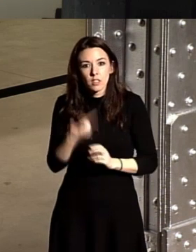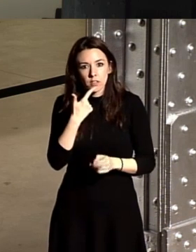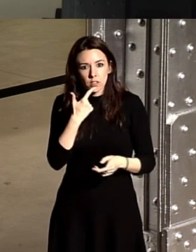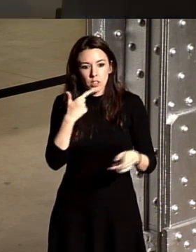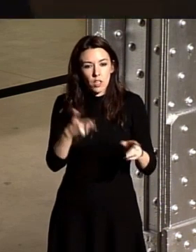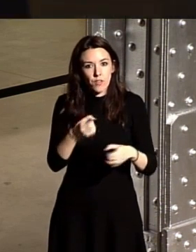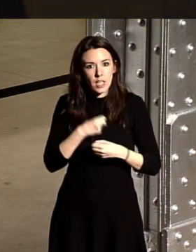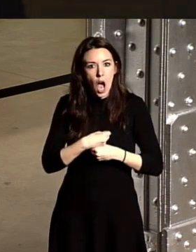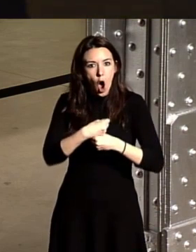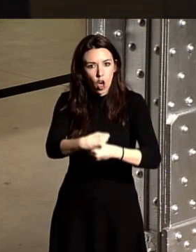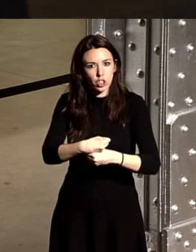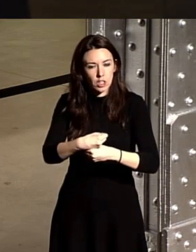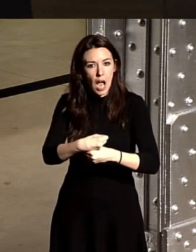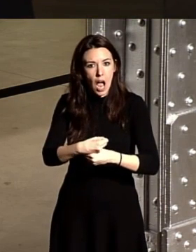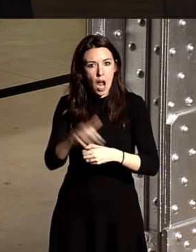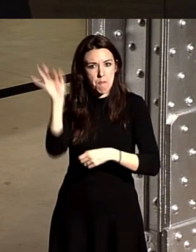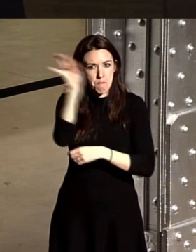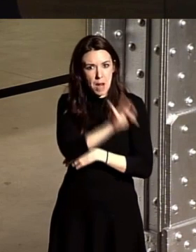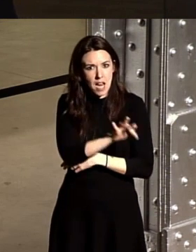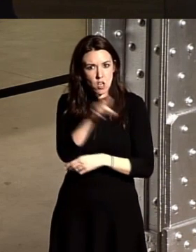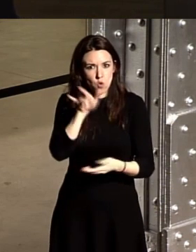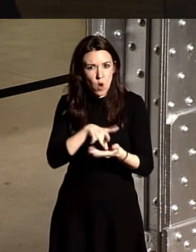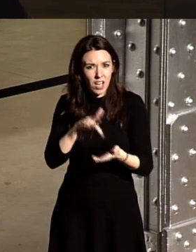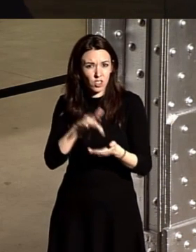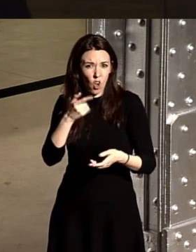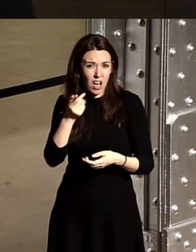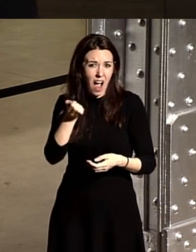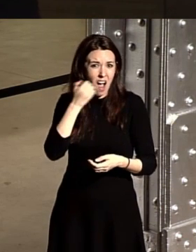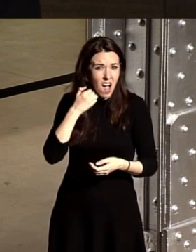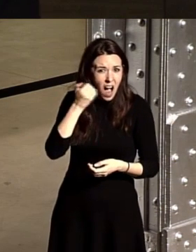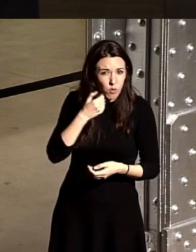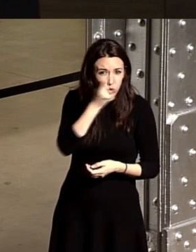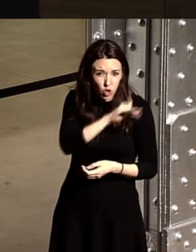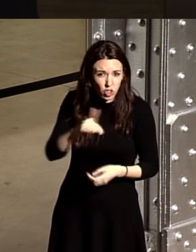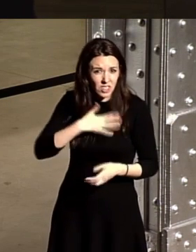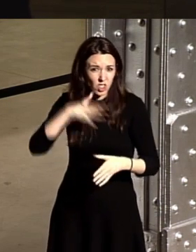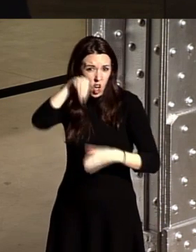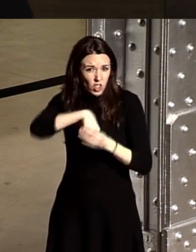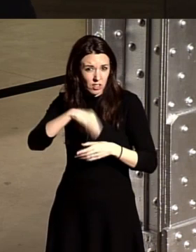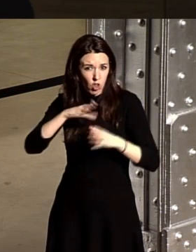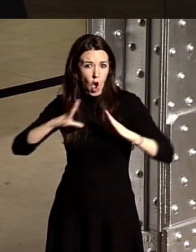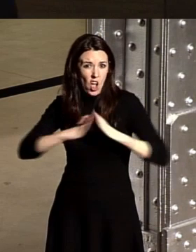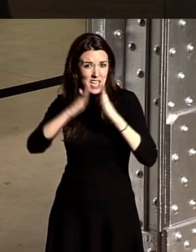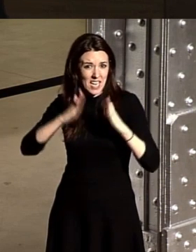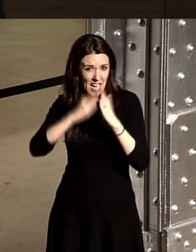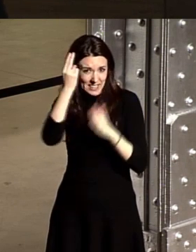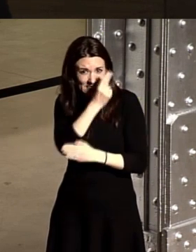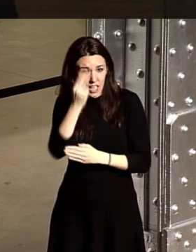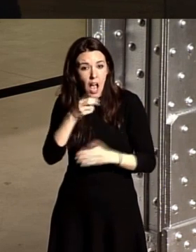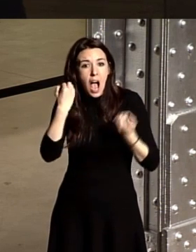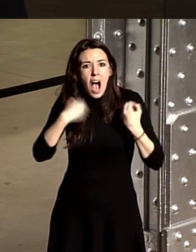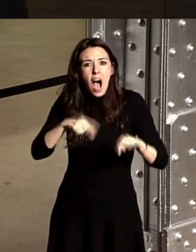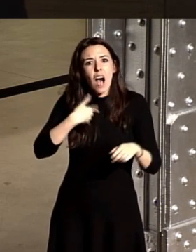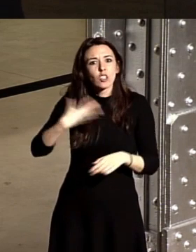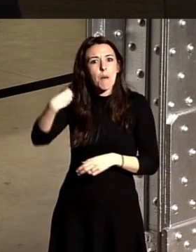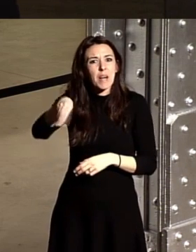a una película que destapó el escándalo de la pederastia en el clero. Y bueno, me parece que incluso Nixon tuvo que